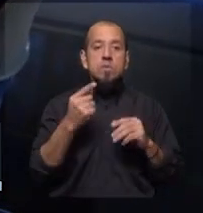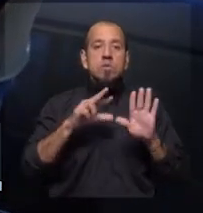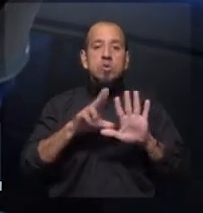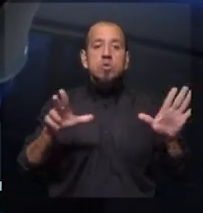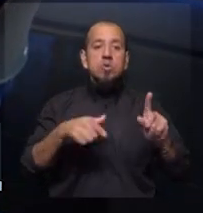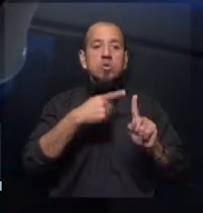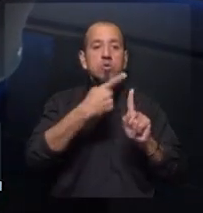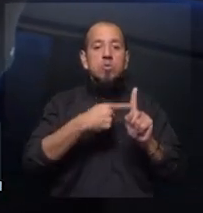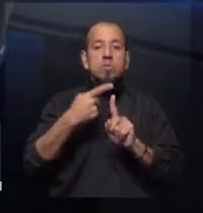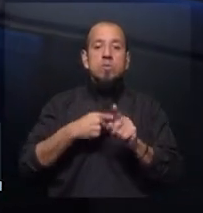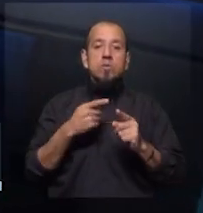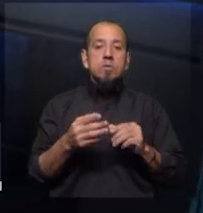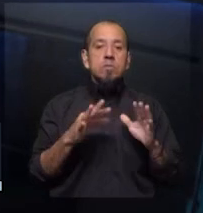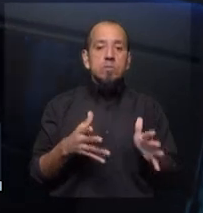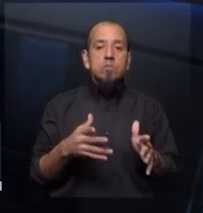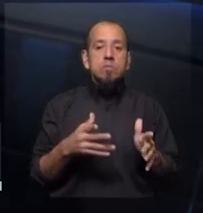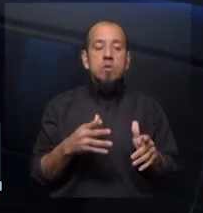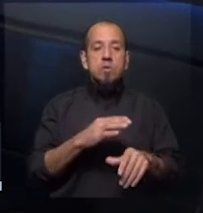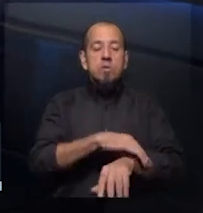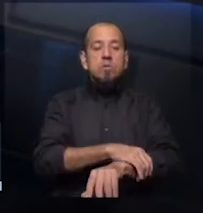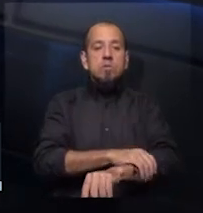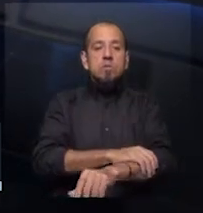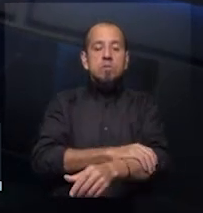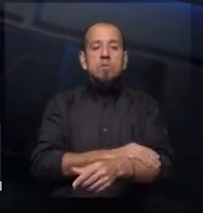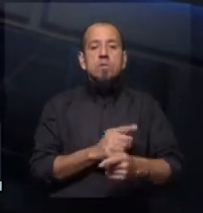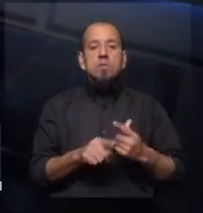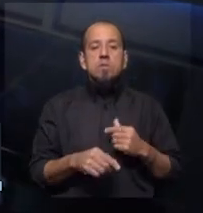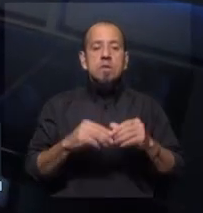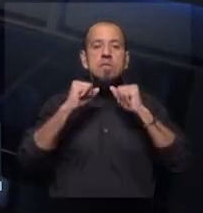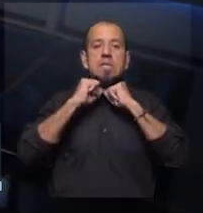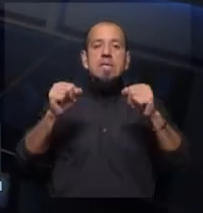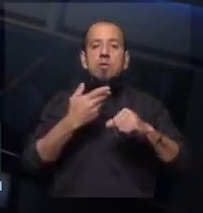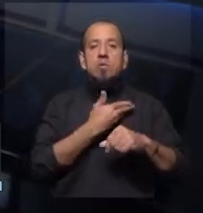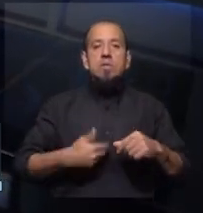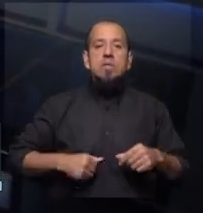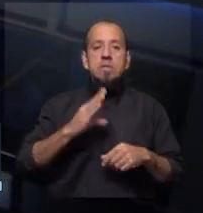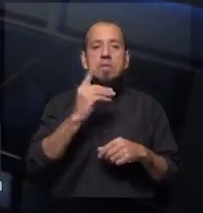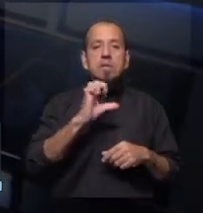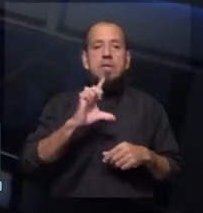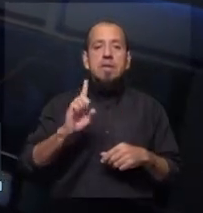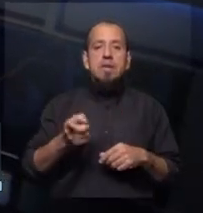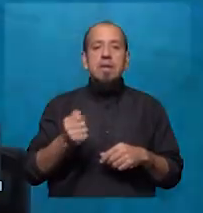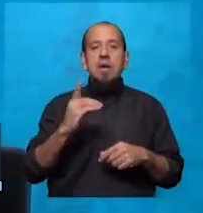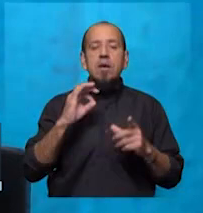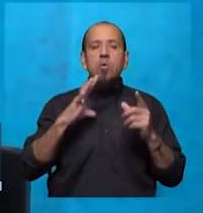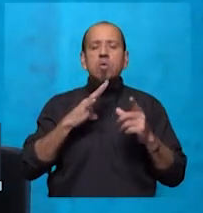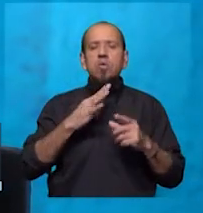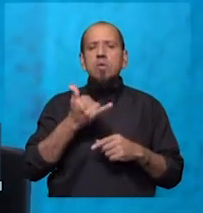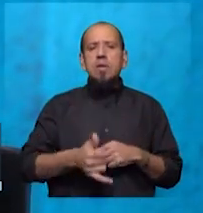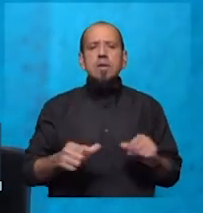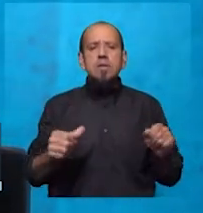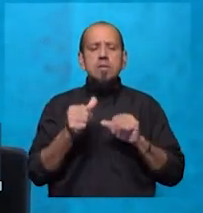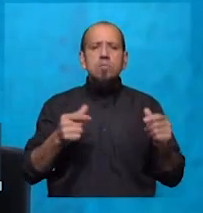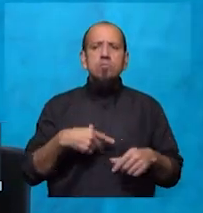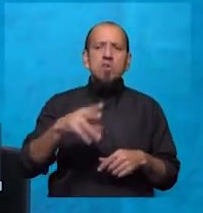meses bastante inusitada para lo que estábamos acostumbrados a ver el secretario de Presidencia dijo que el frente amplio debe hacer autocrítica no